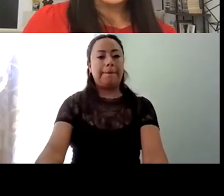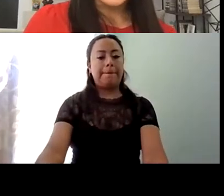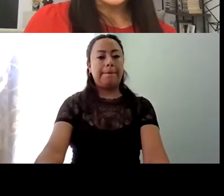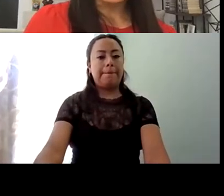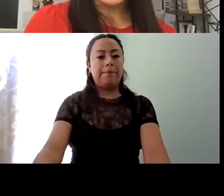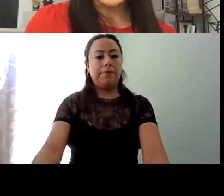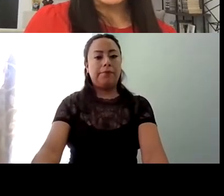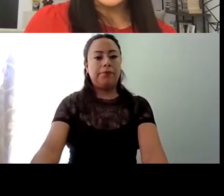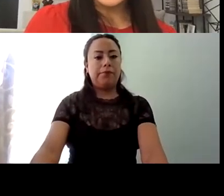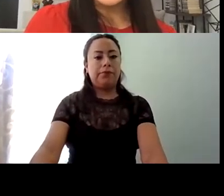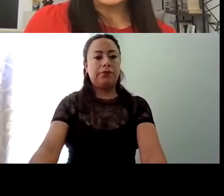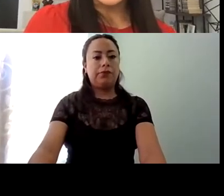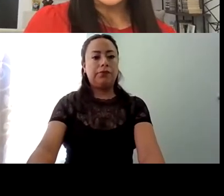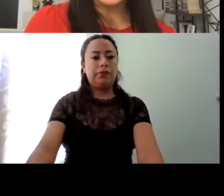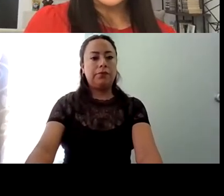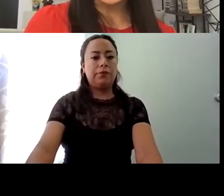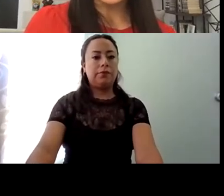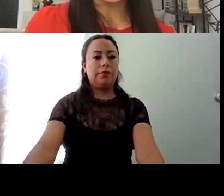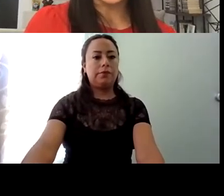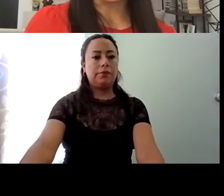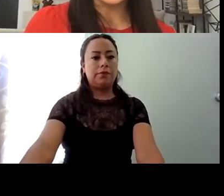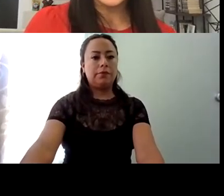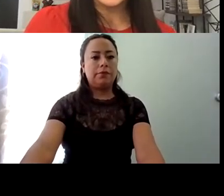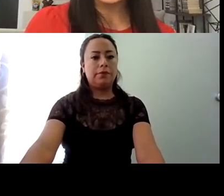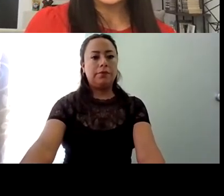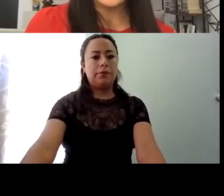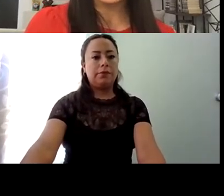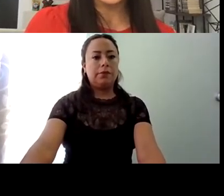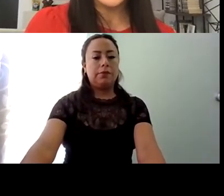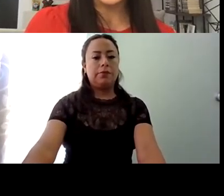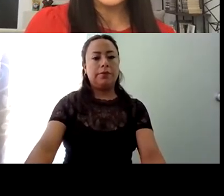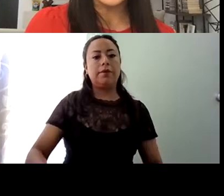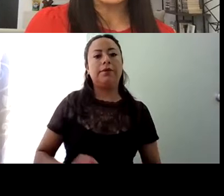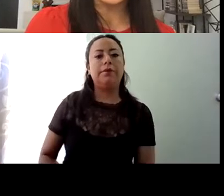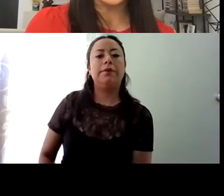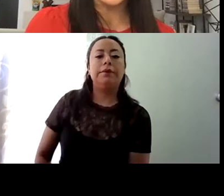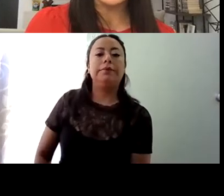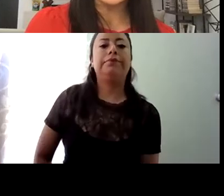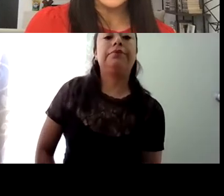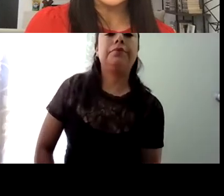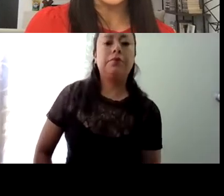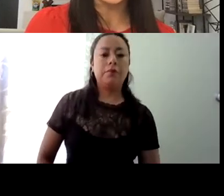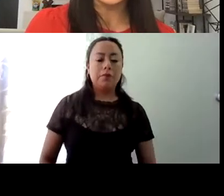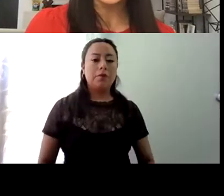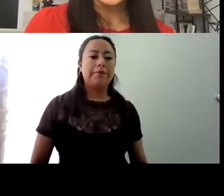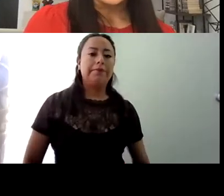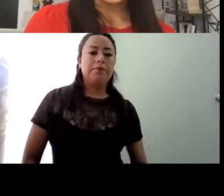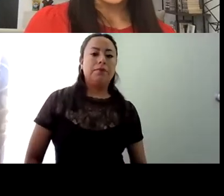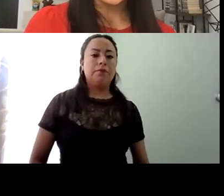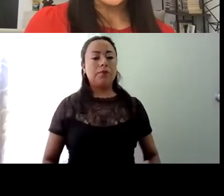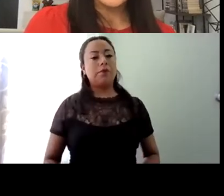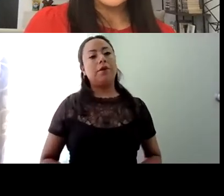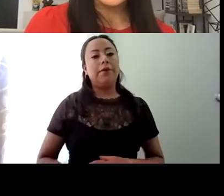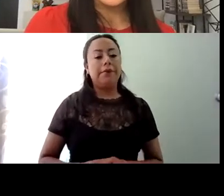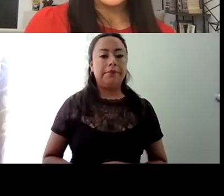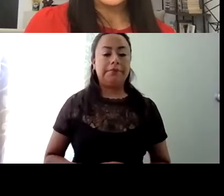Respecto de los mecanismos para eliminar la discriminación y violencia contra las mujeres, ¿qué aconsejaría para mayor observancia y tutela?